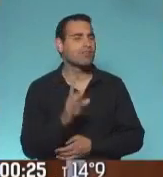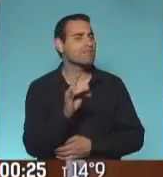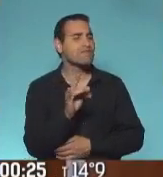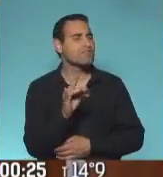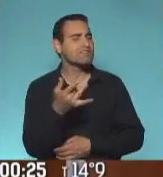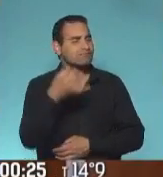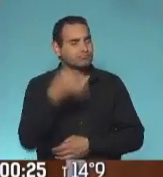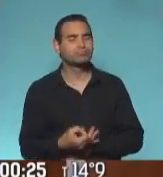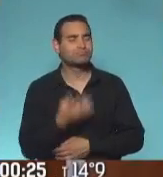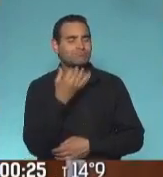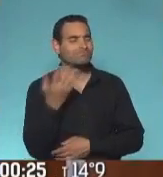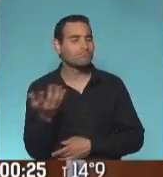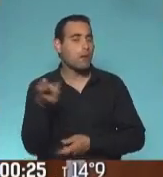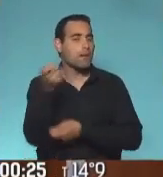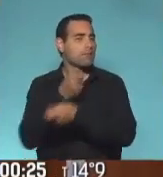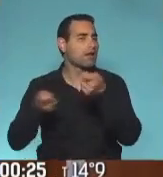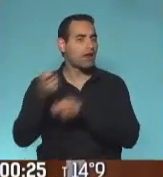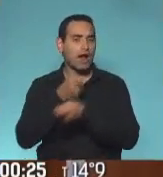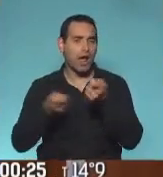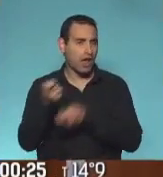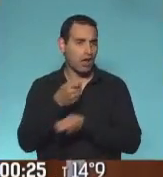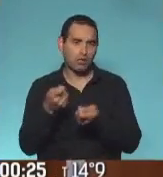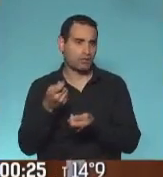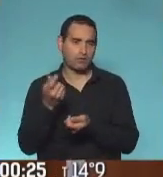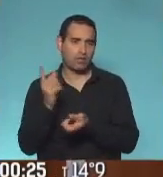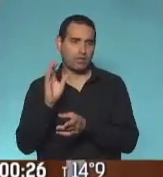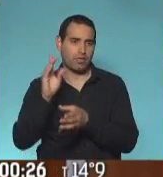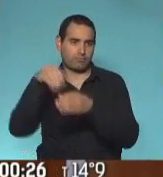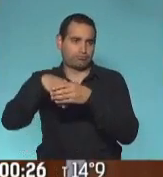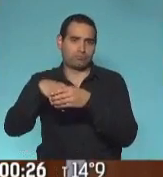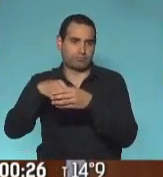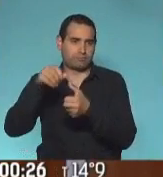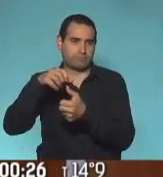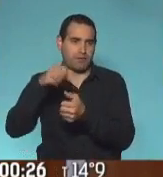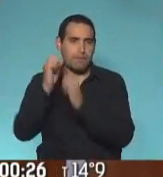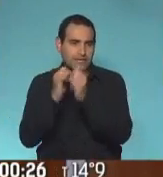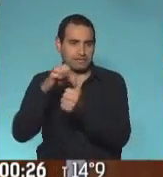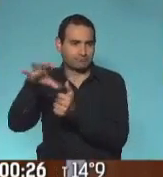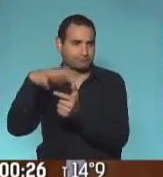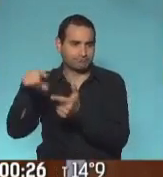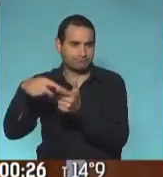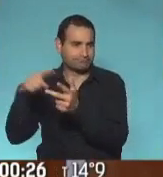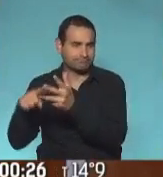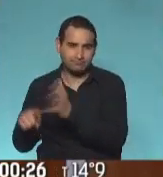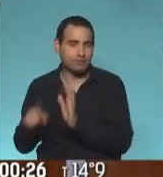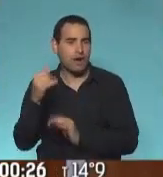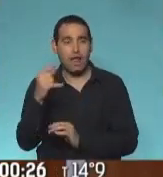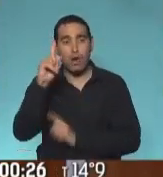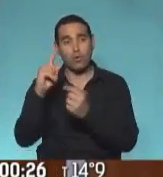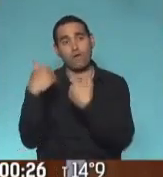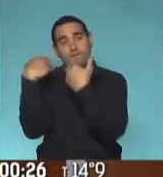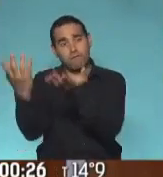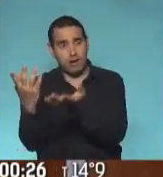de precisar, porque aparte los mercados tienen muchísimos actores, Claro. digamos, o sea, digamos, tenés fondos de inversión extranjeros, tenés